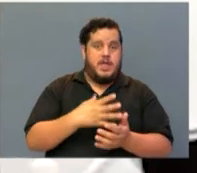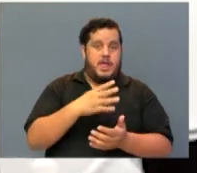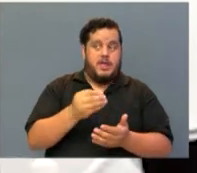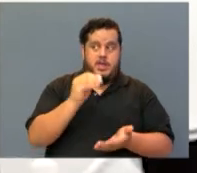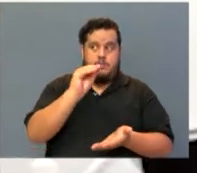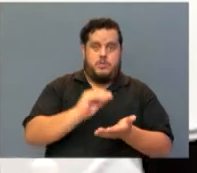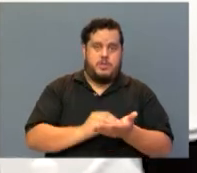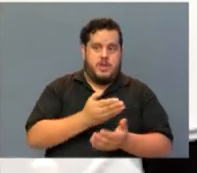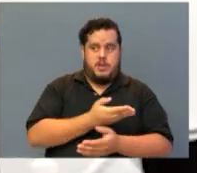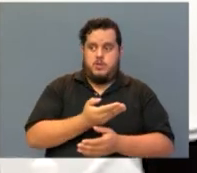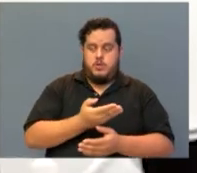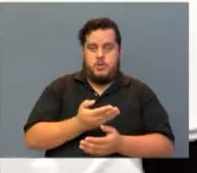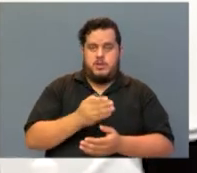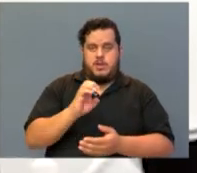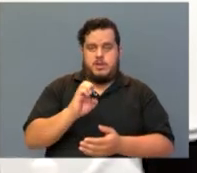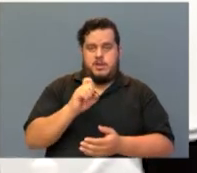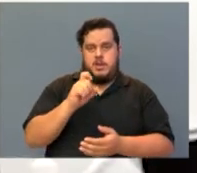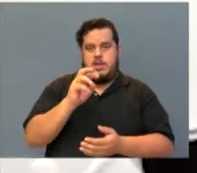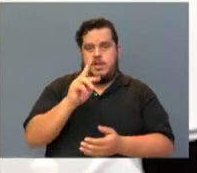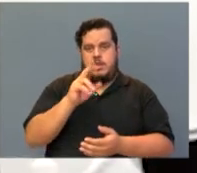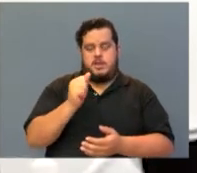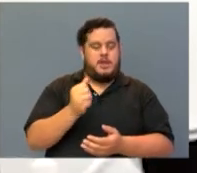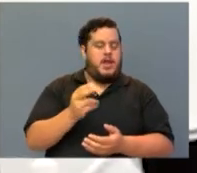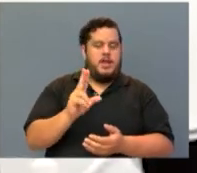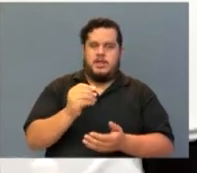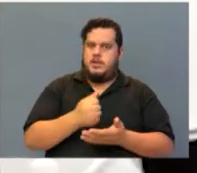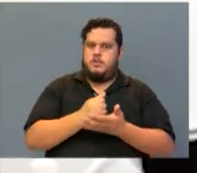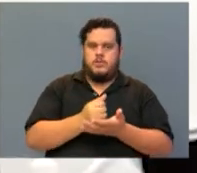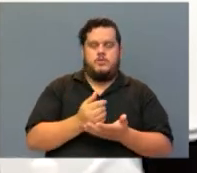poner cosas extra que no vienen a ayudar, yo creo que